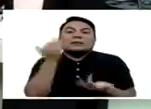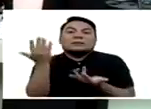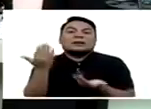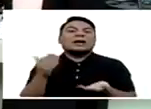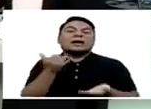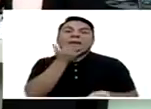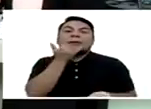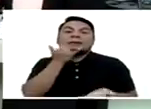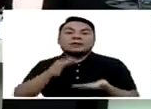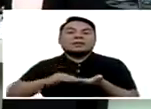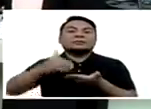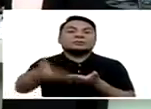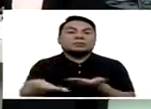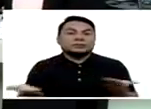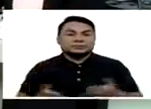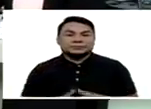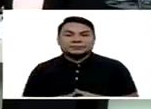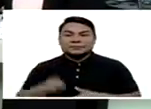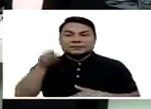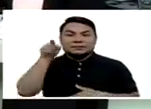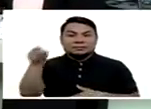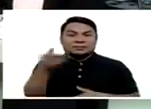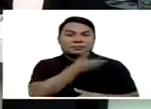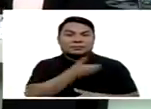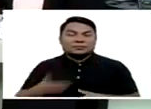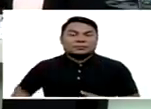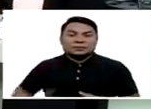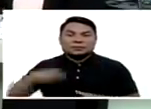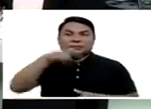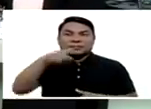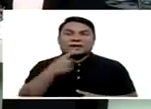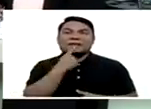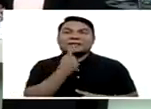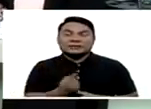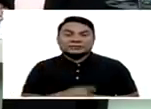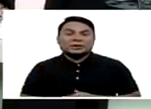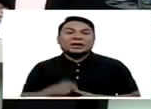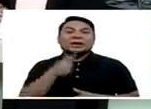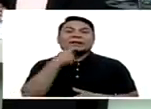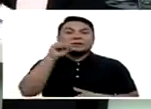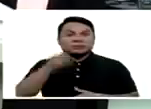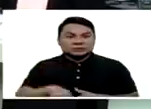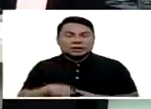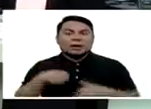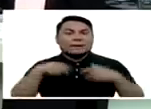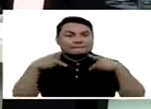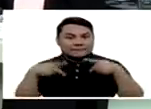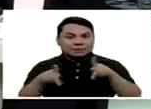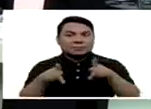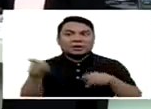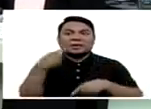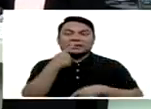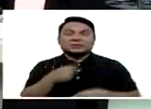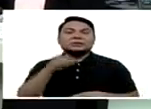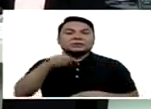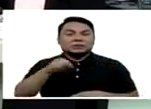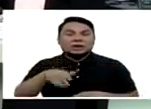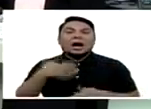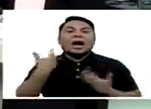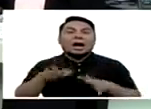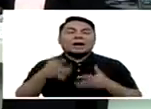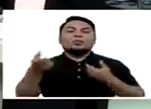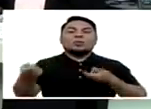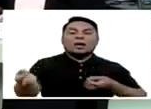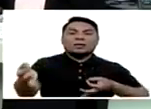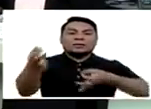dicho y lo ha asegurado también, vamos a permitir o vamos y habrá una transición constitucionalmente